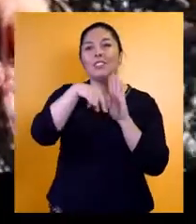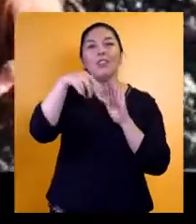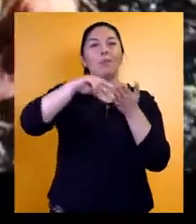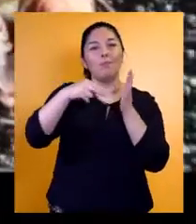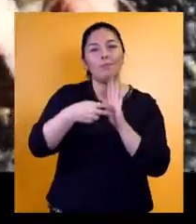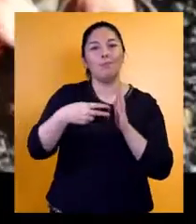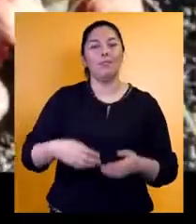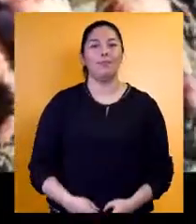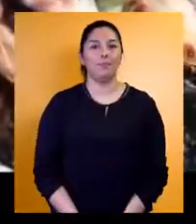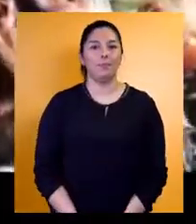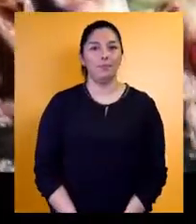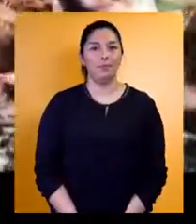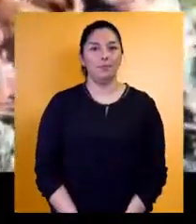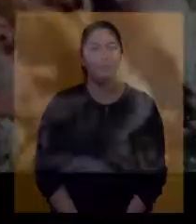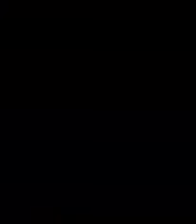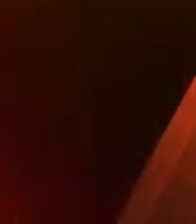Chiloé.